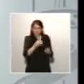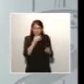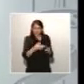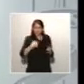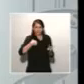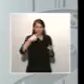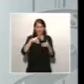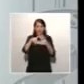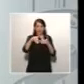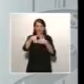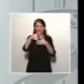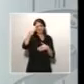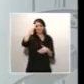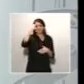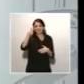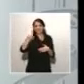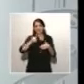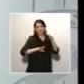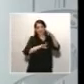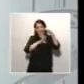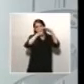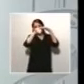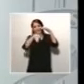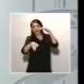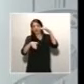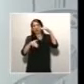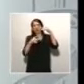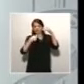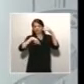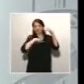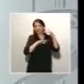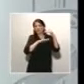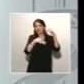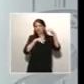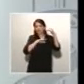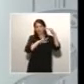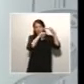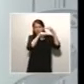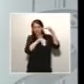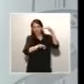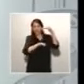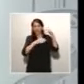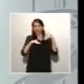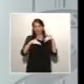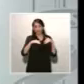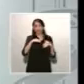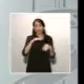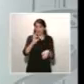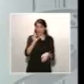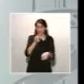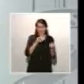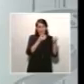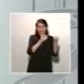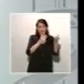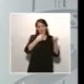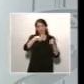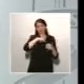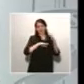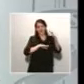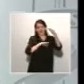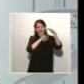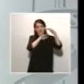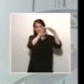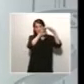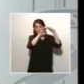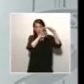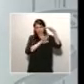punto de la curva en el que estamos. Los datos, como decía al principio, nos dicen que estamos subiendo, que vamos a llegar al pico, que el